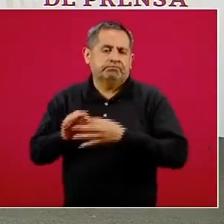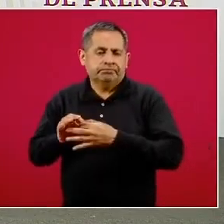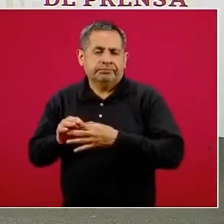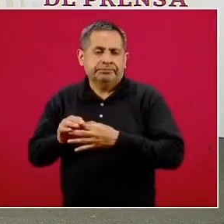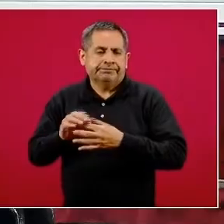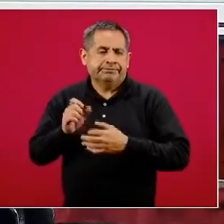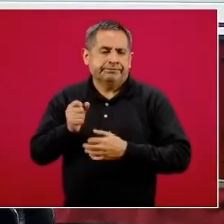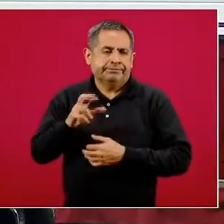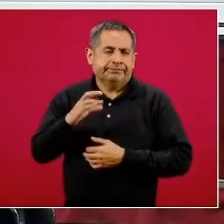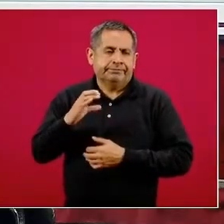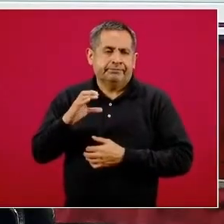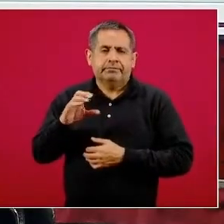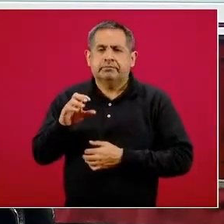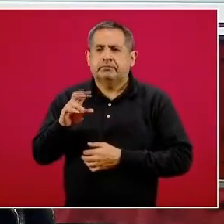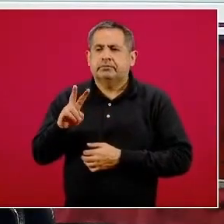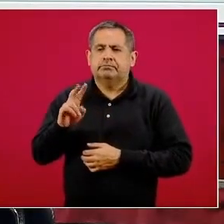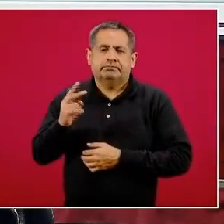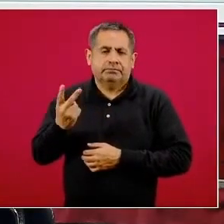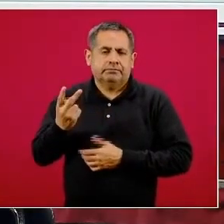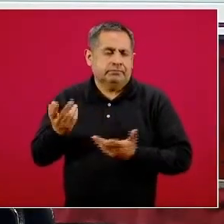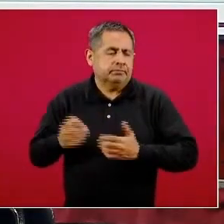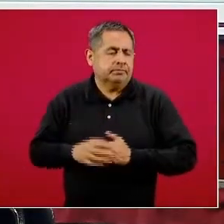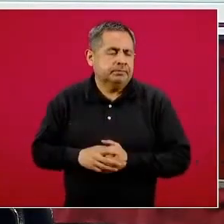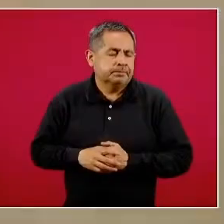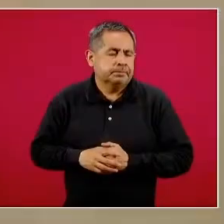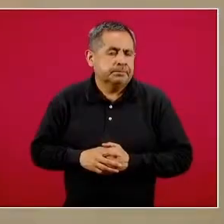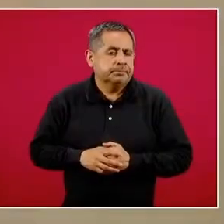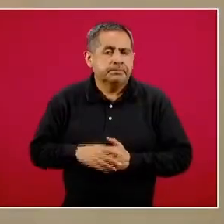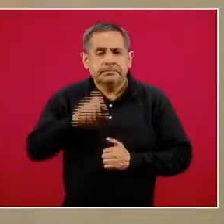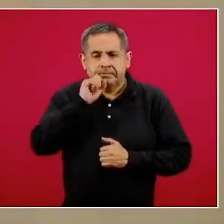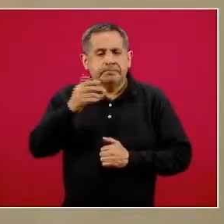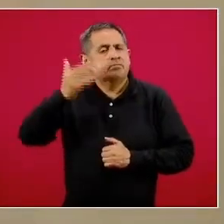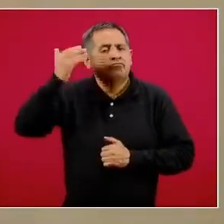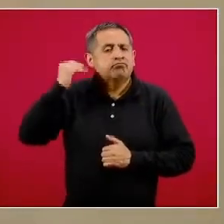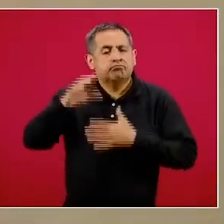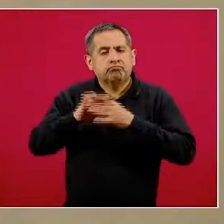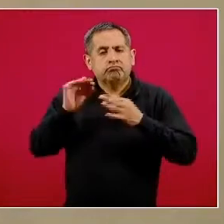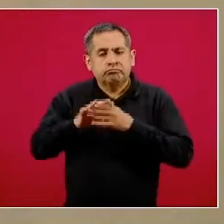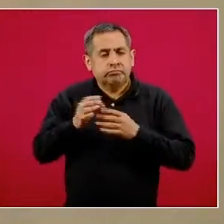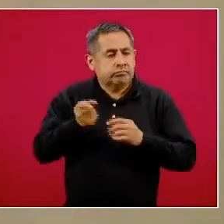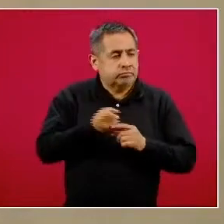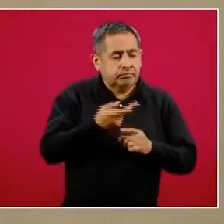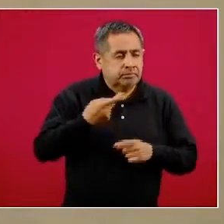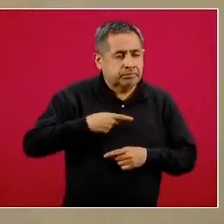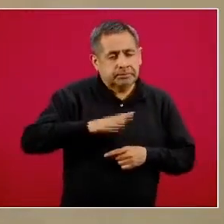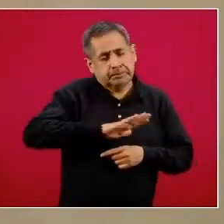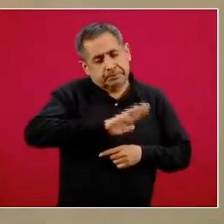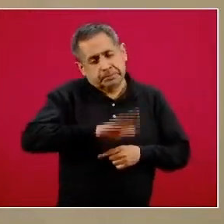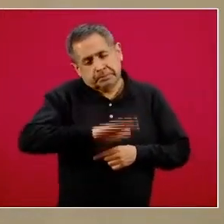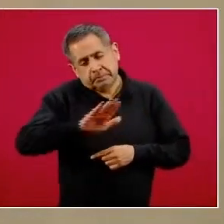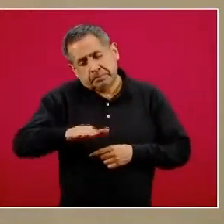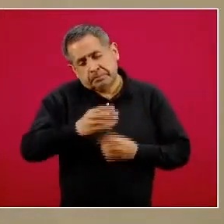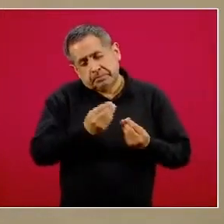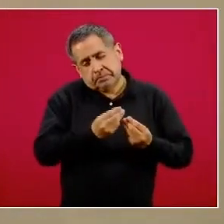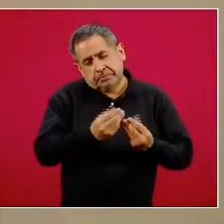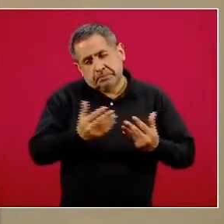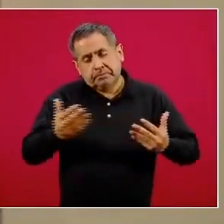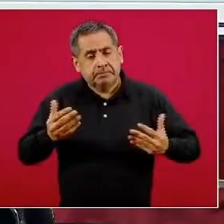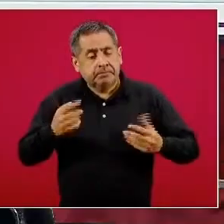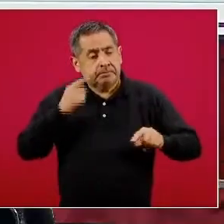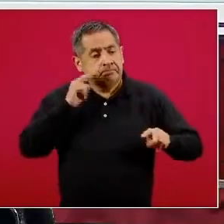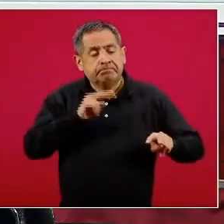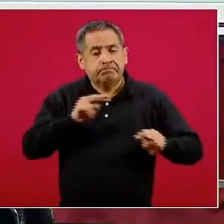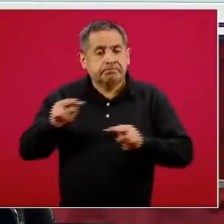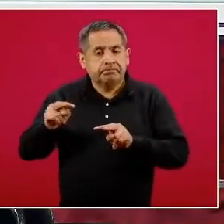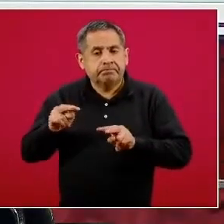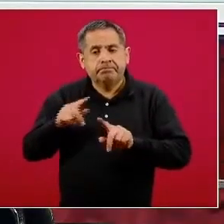SARS-CoV-2. Ya hemos comentado también en otras ocasiones que el exceso de mortalidad se evalúa y se ve